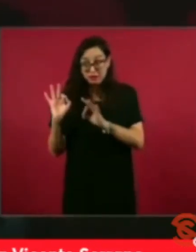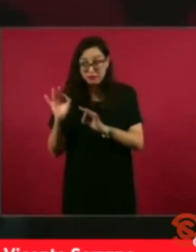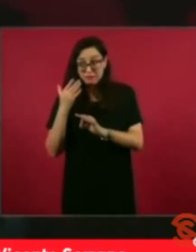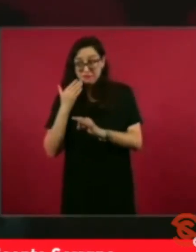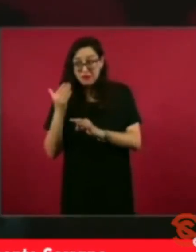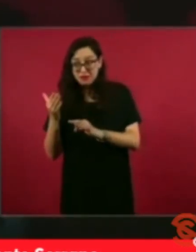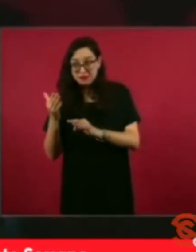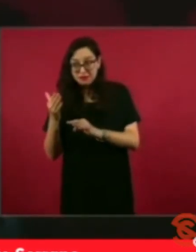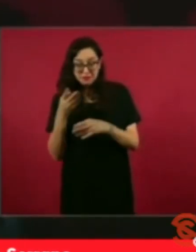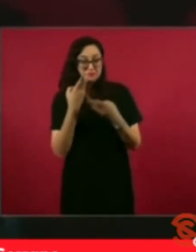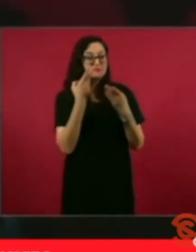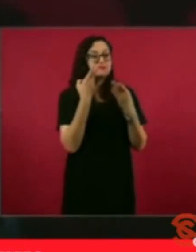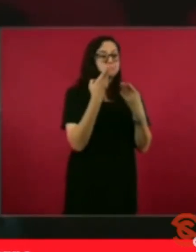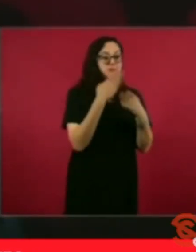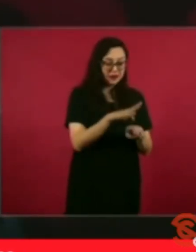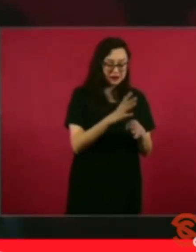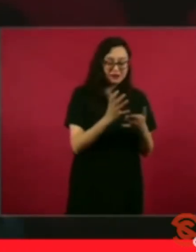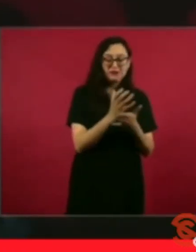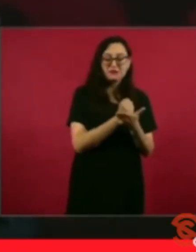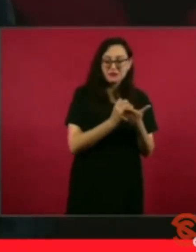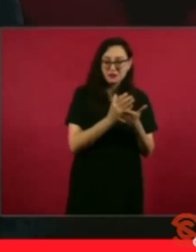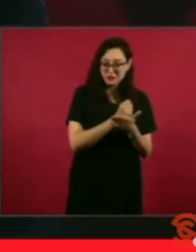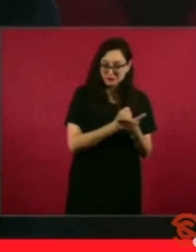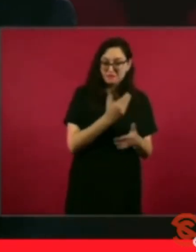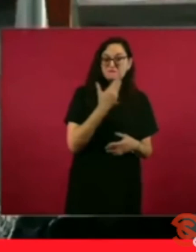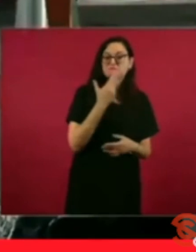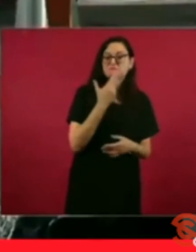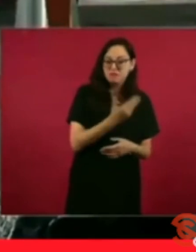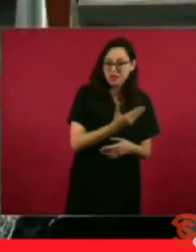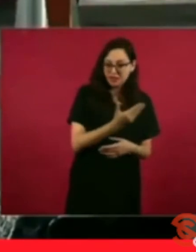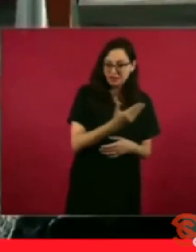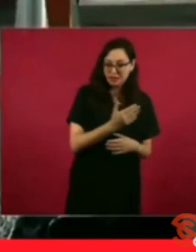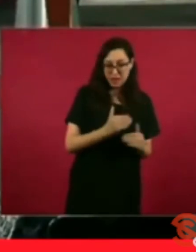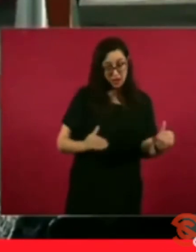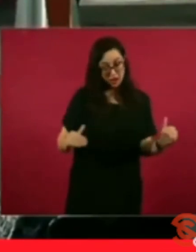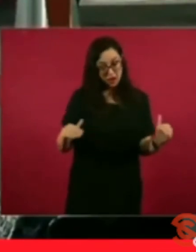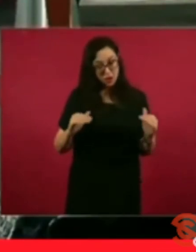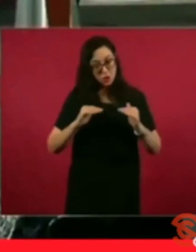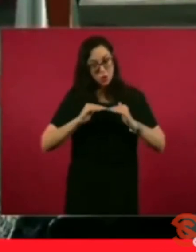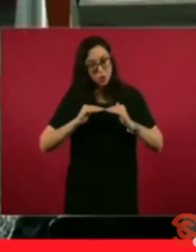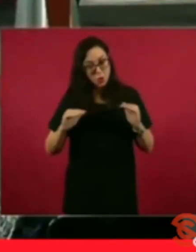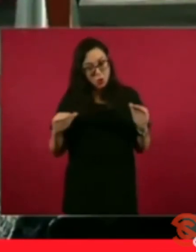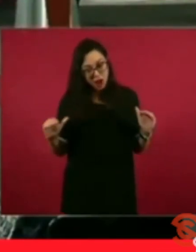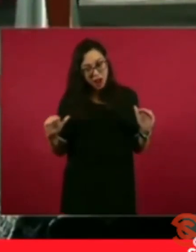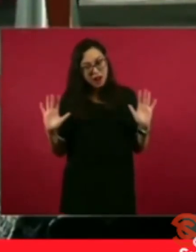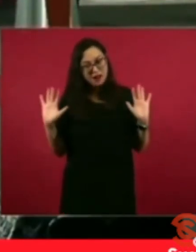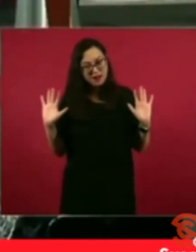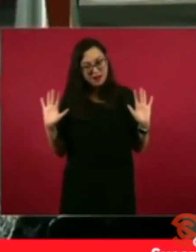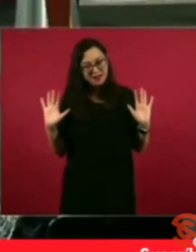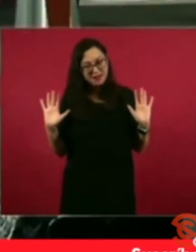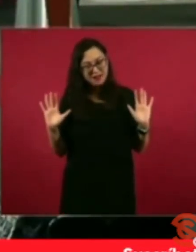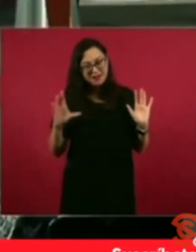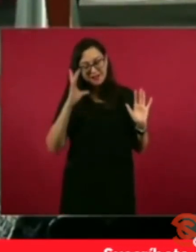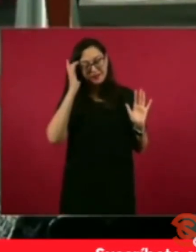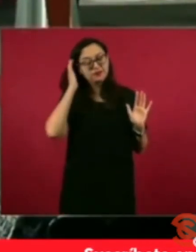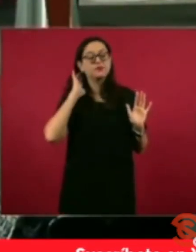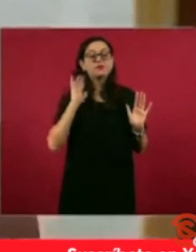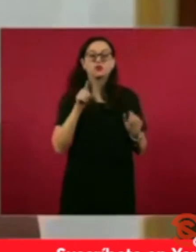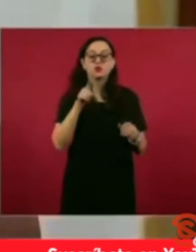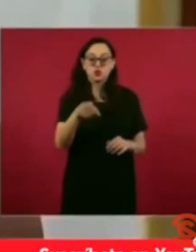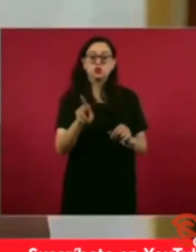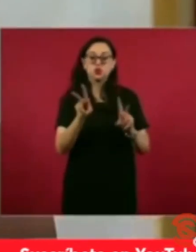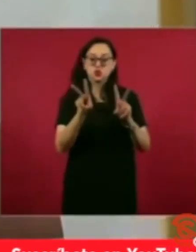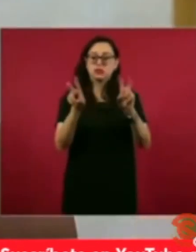yo puedo, Miguel, y me estás tratando un tema muy importante, yo puedo decir